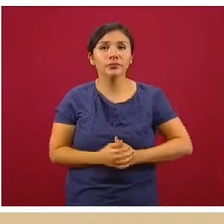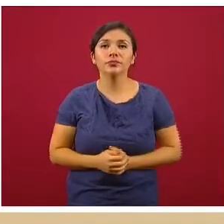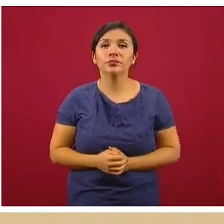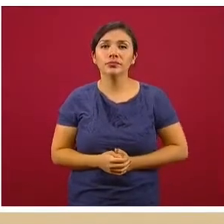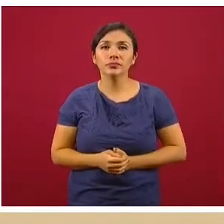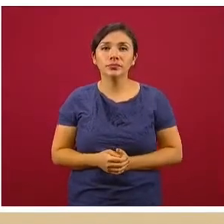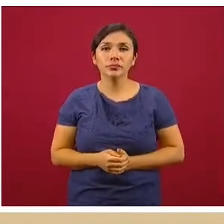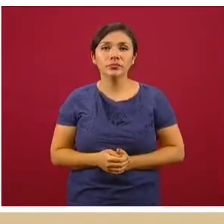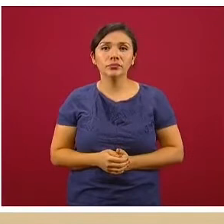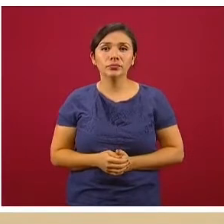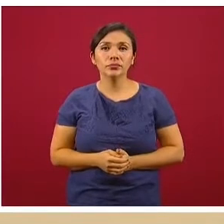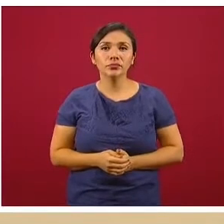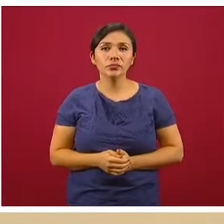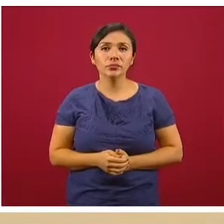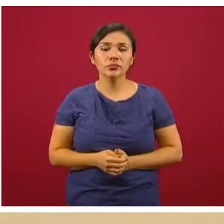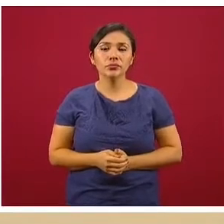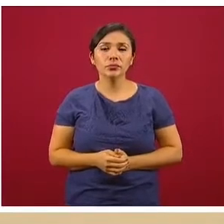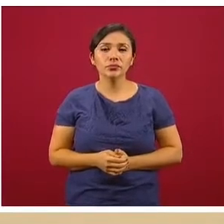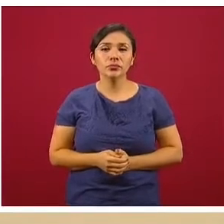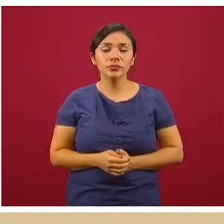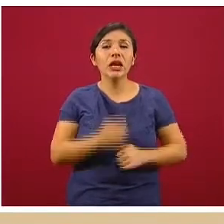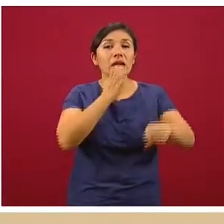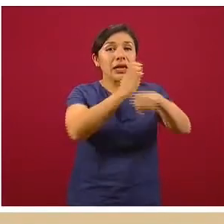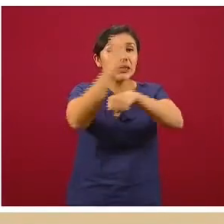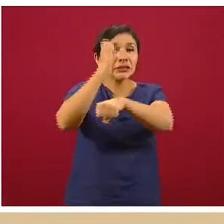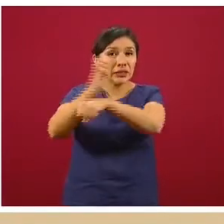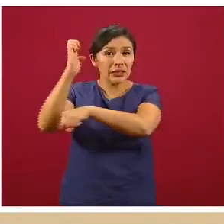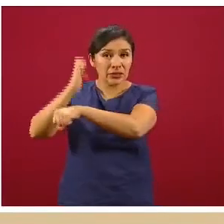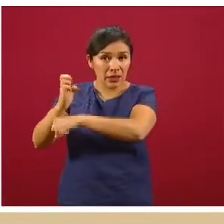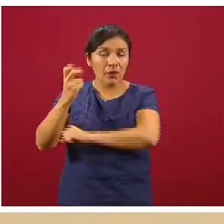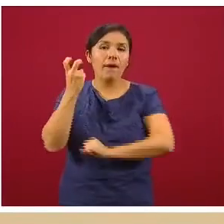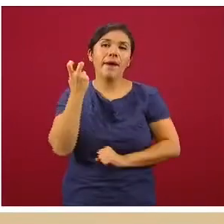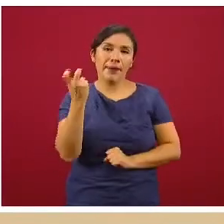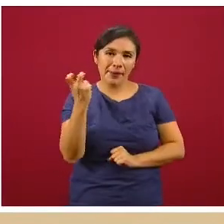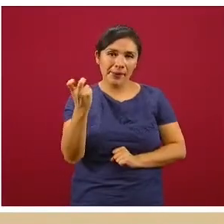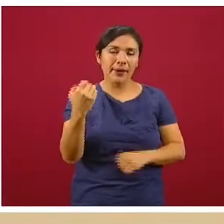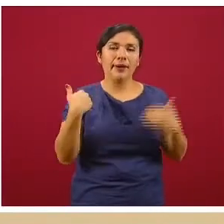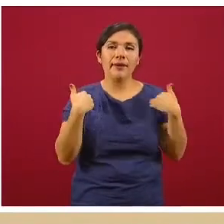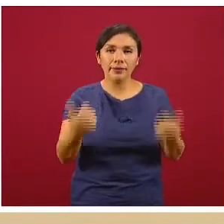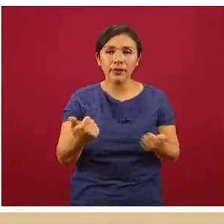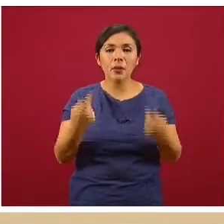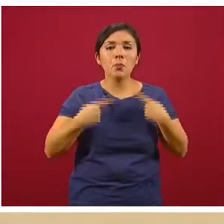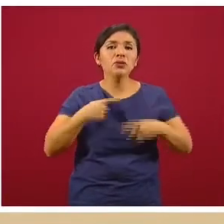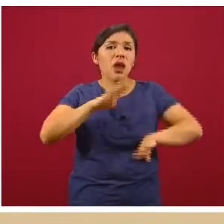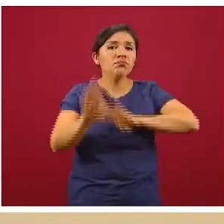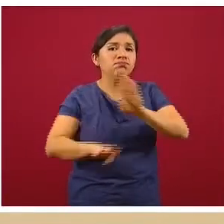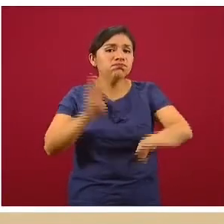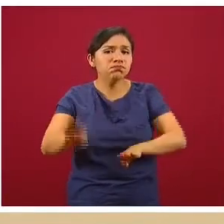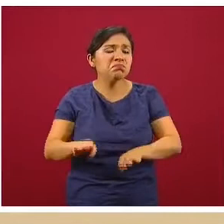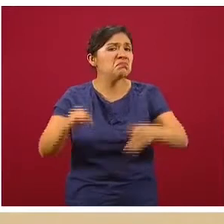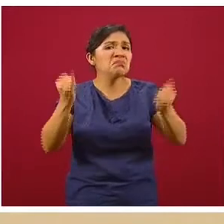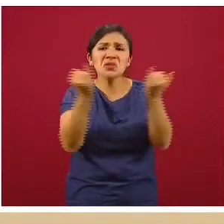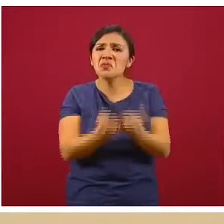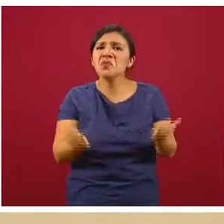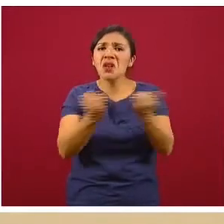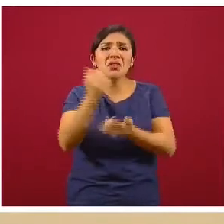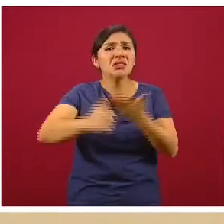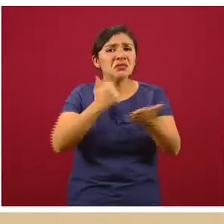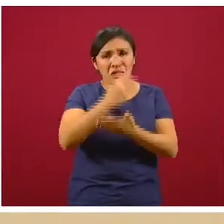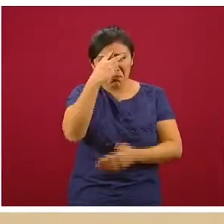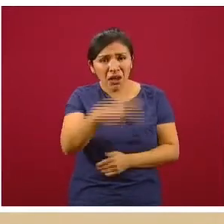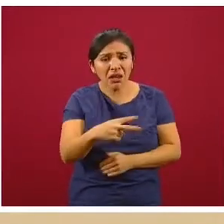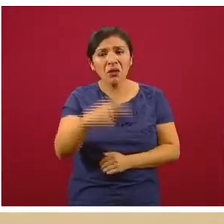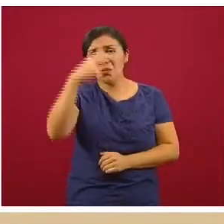siguiente. Por entidad federativa, ahí están los defunciones, no ha variado: Ciudad de México,